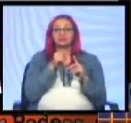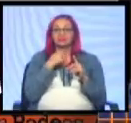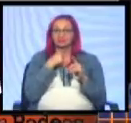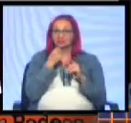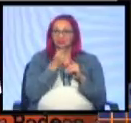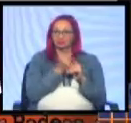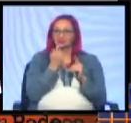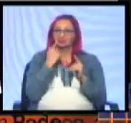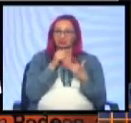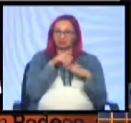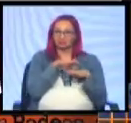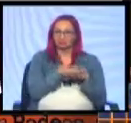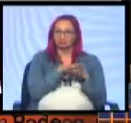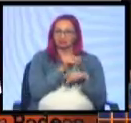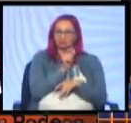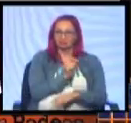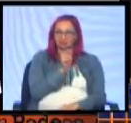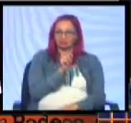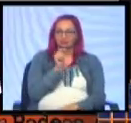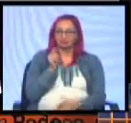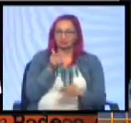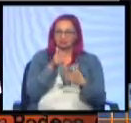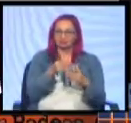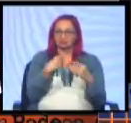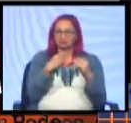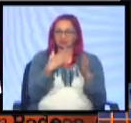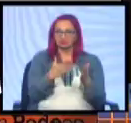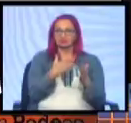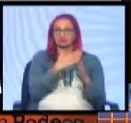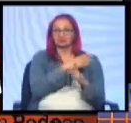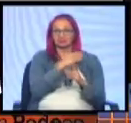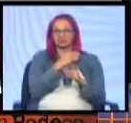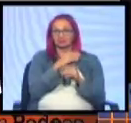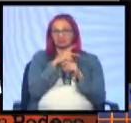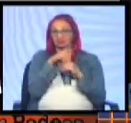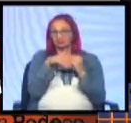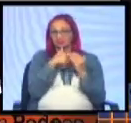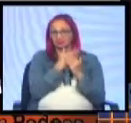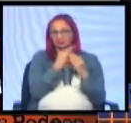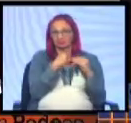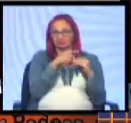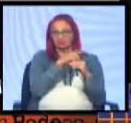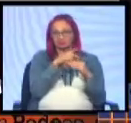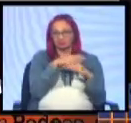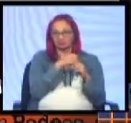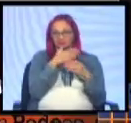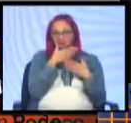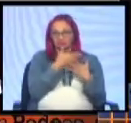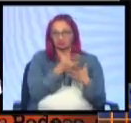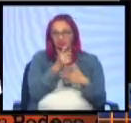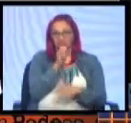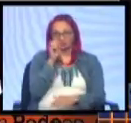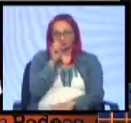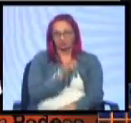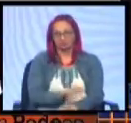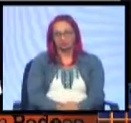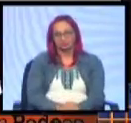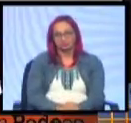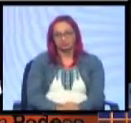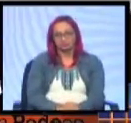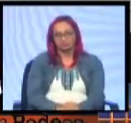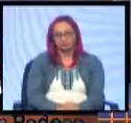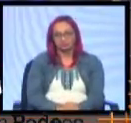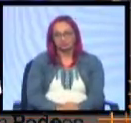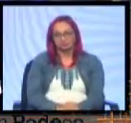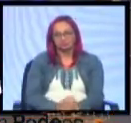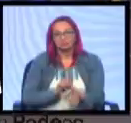fondo complementario de pensiones que aporta el vendedor y que la Junta, de todas las ventas que ellos hacen, aporta un 1%. Entonces, muy bien. Esa parte está